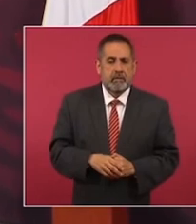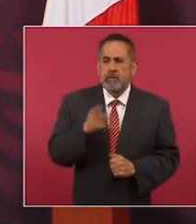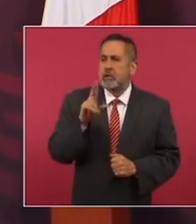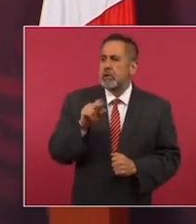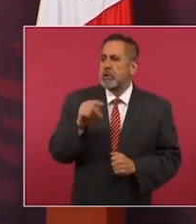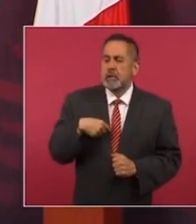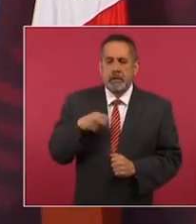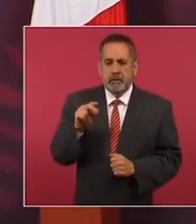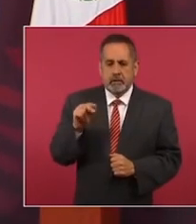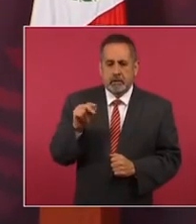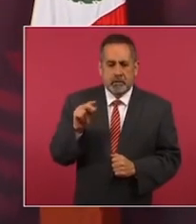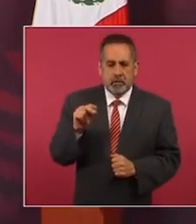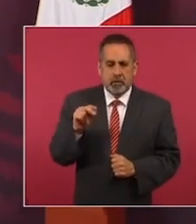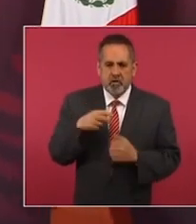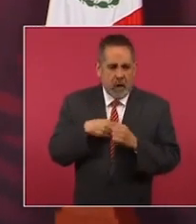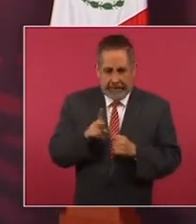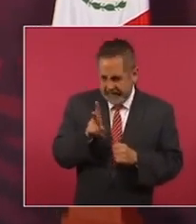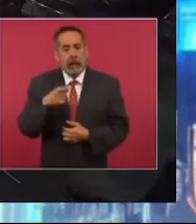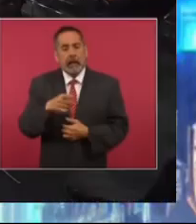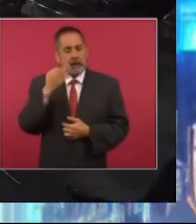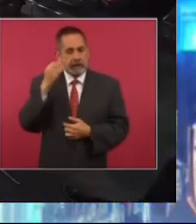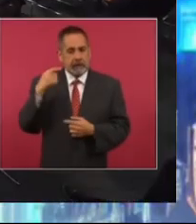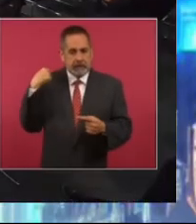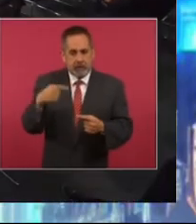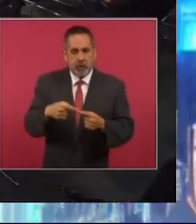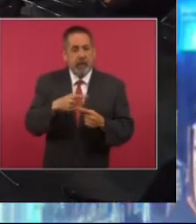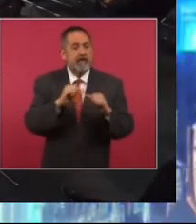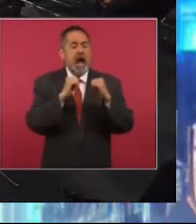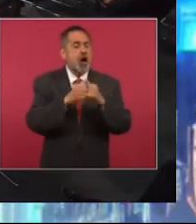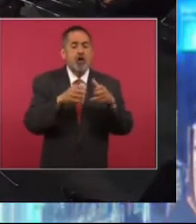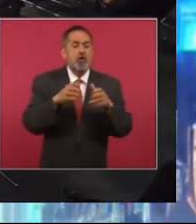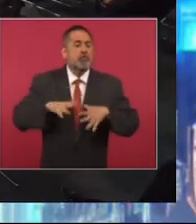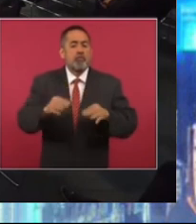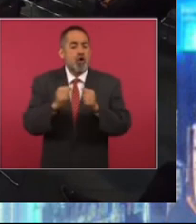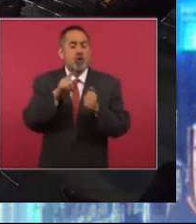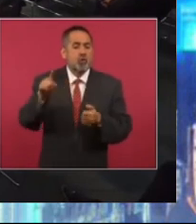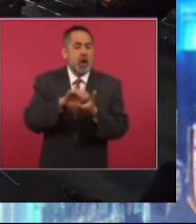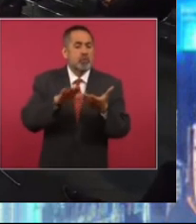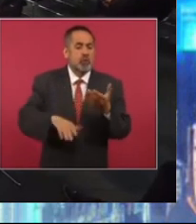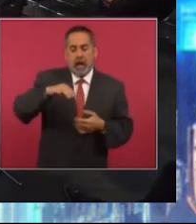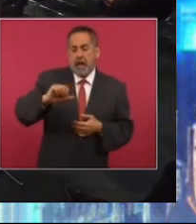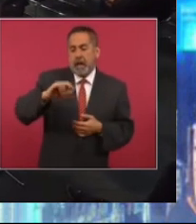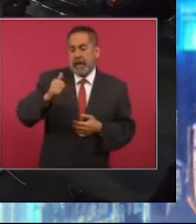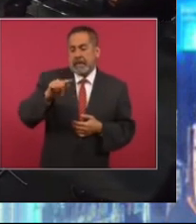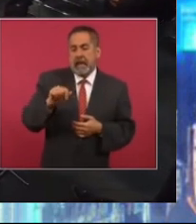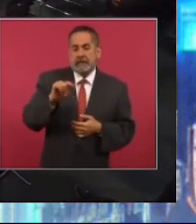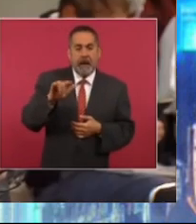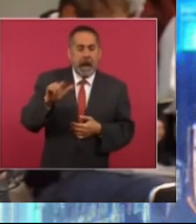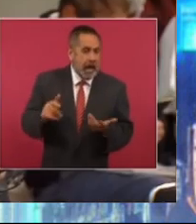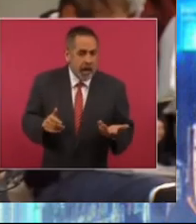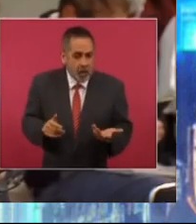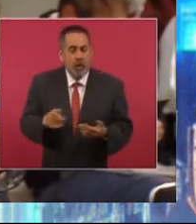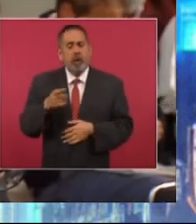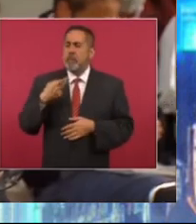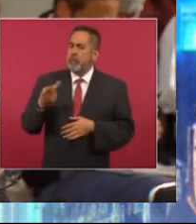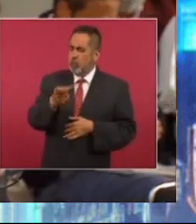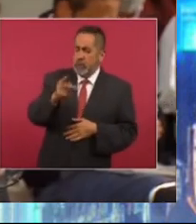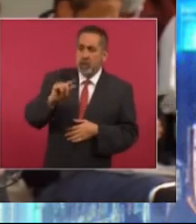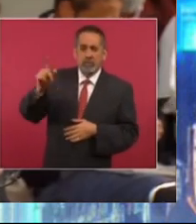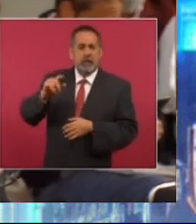no es mi fuerte la venganza. Estos lamebotas y todos los youtuberos de la Cuarta T tienen